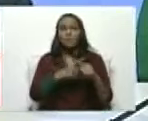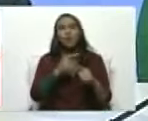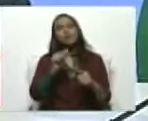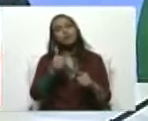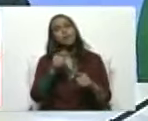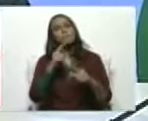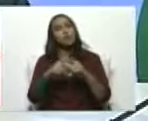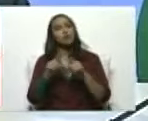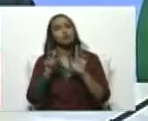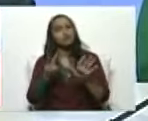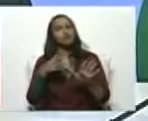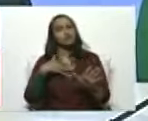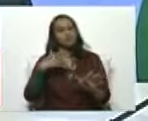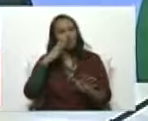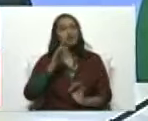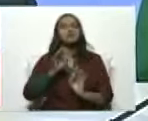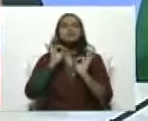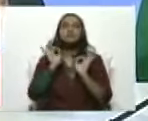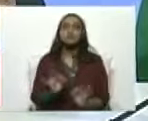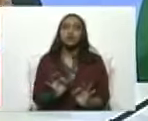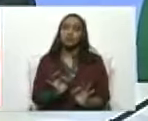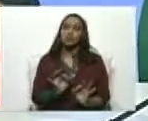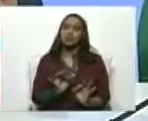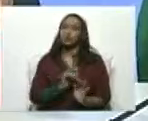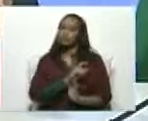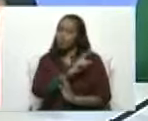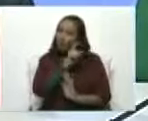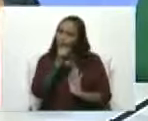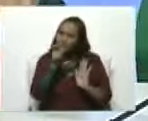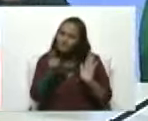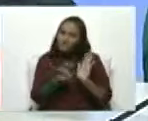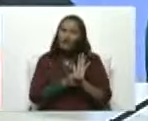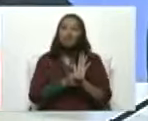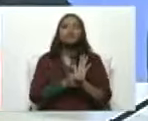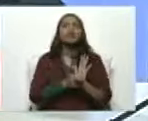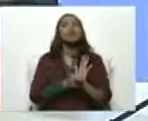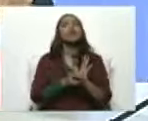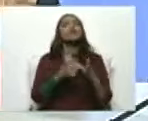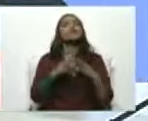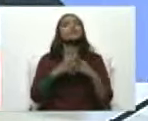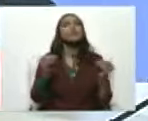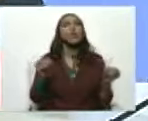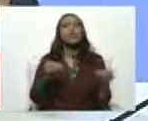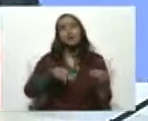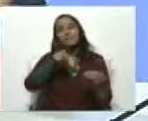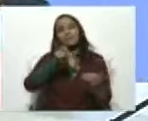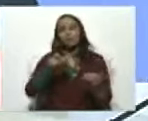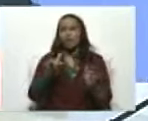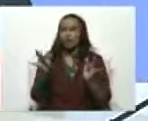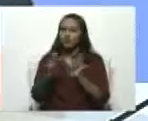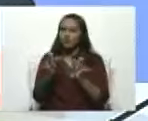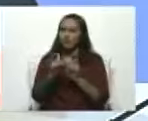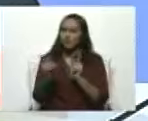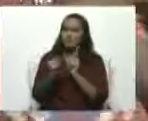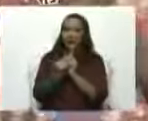estoy seguro que garantiza tocar a todos los que tengamos que tocar en contacto